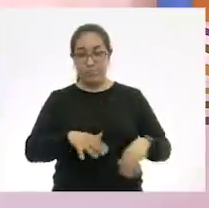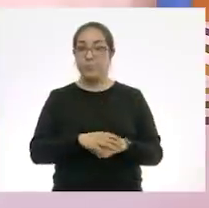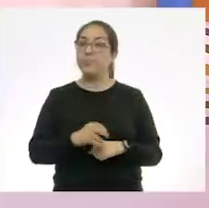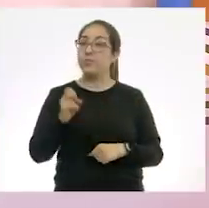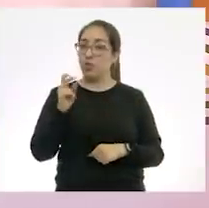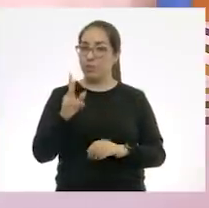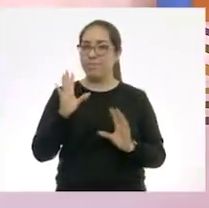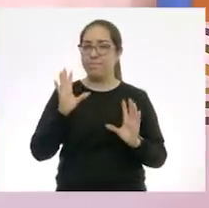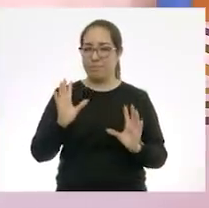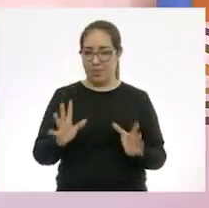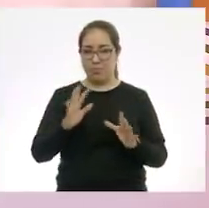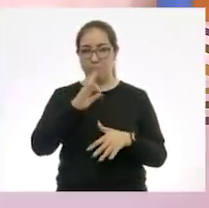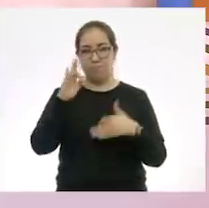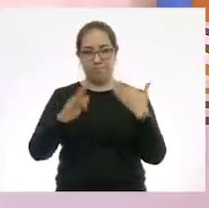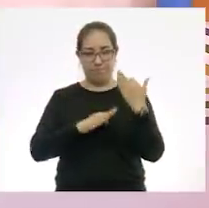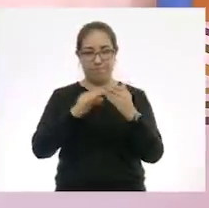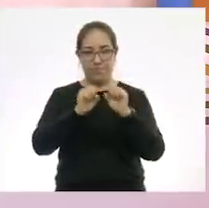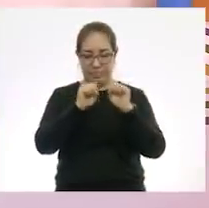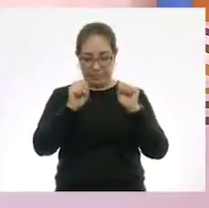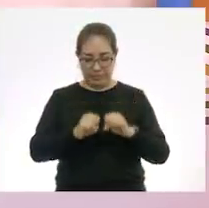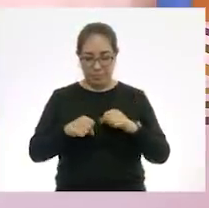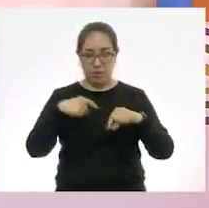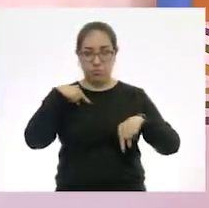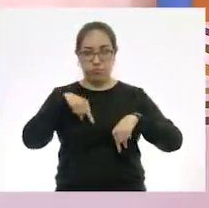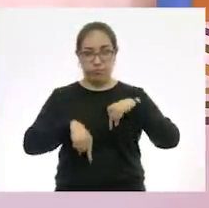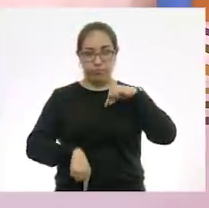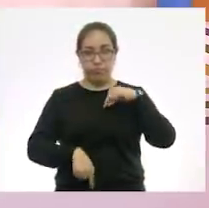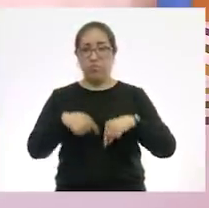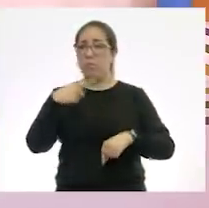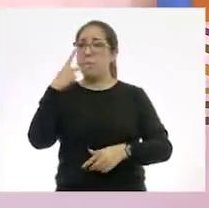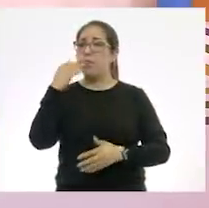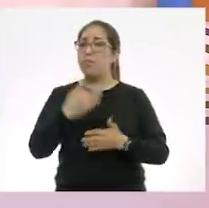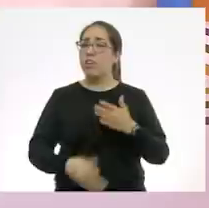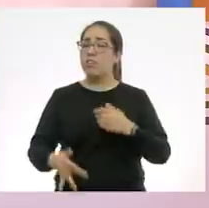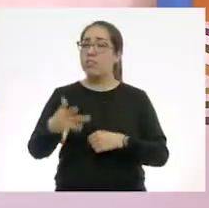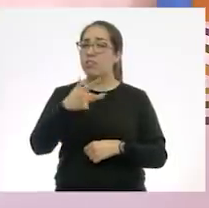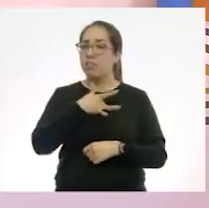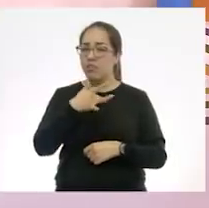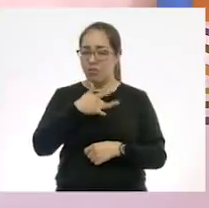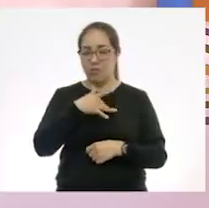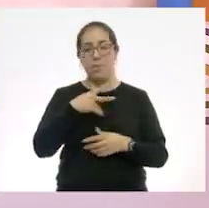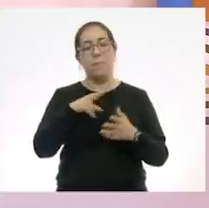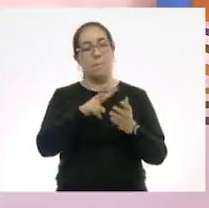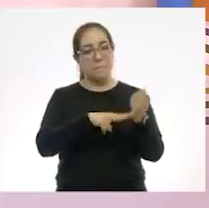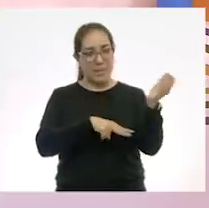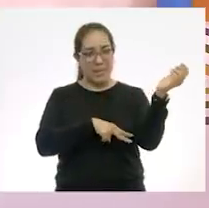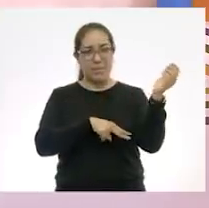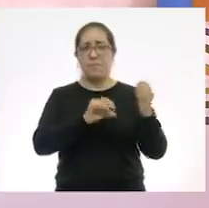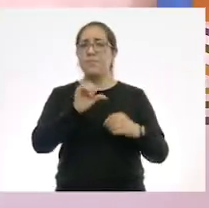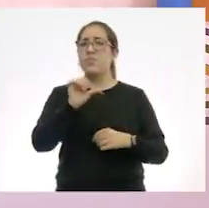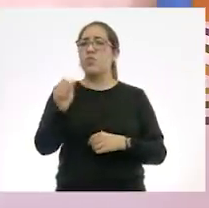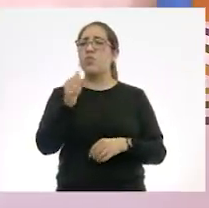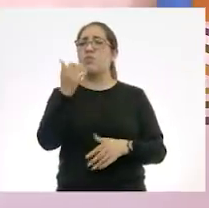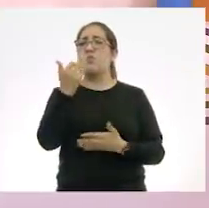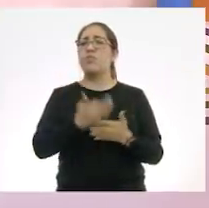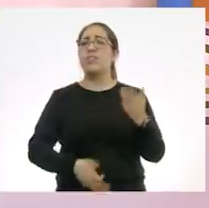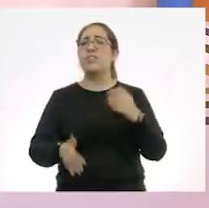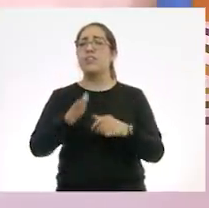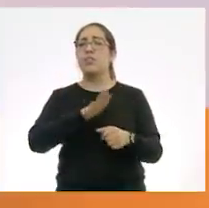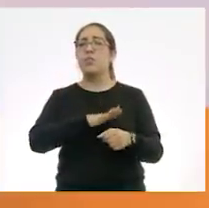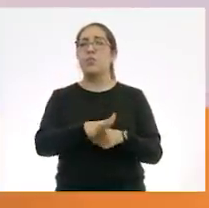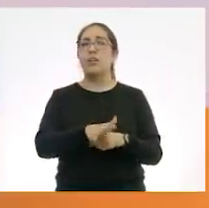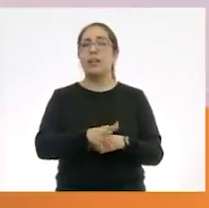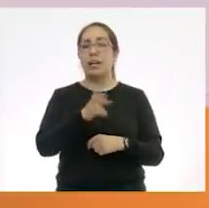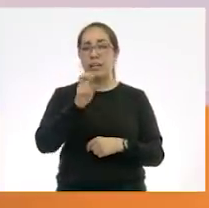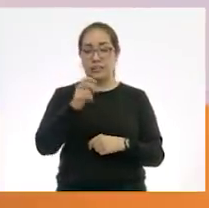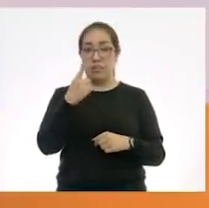ya tenemos hasta aquí el sistema circulatorio. Muy que bien. El corazón, venas y arterias. Exactamente. Pero aparte, las arterias